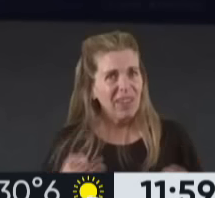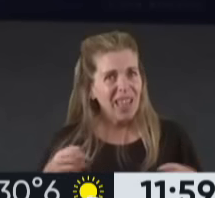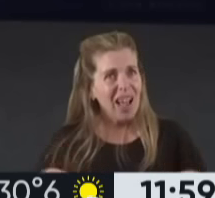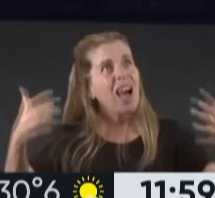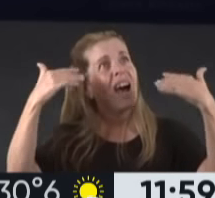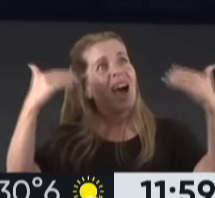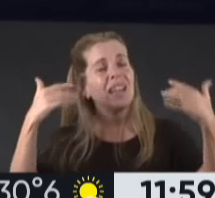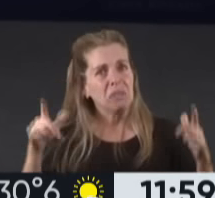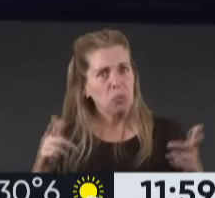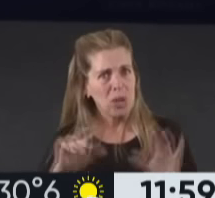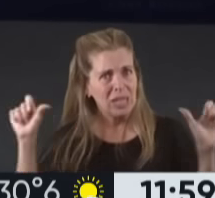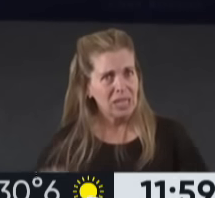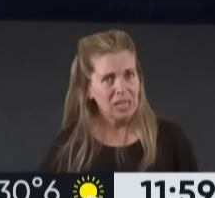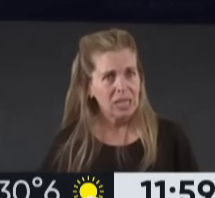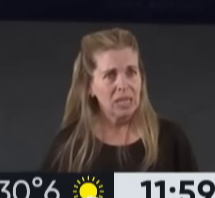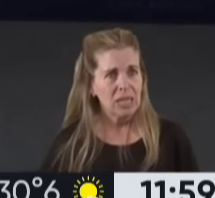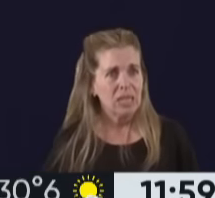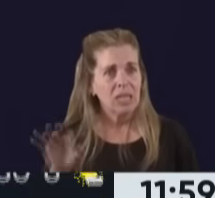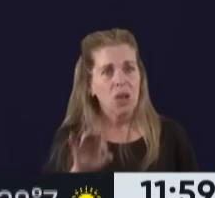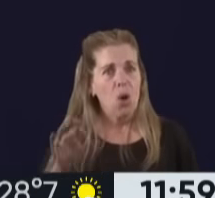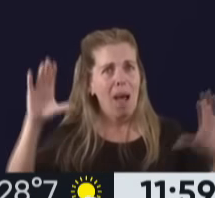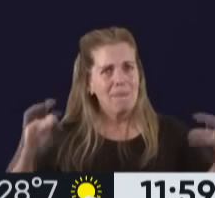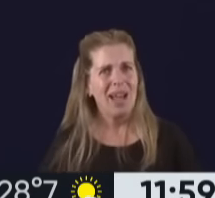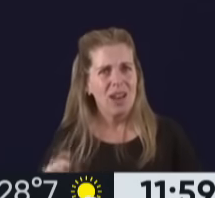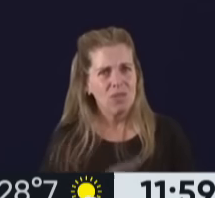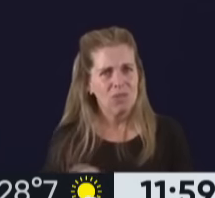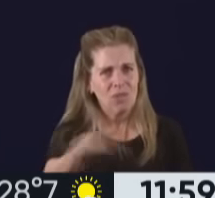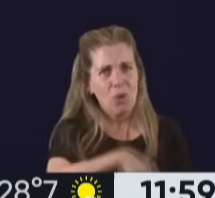aire? ¿O se lo cortaron por ello?